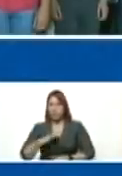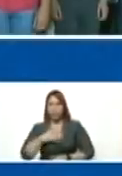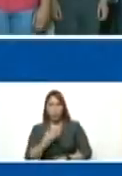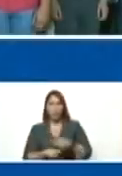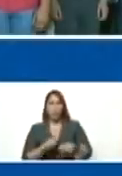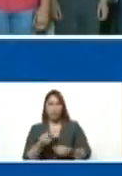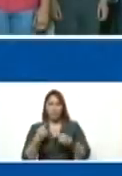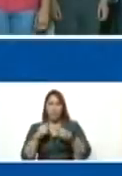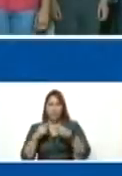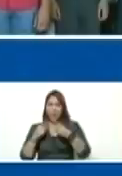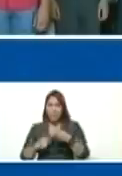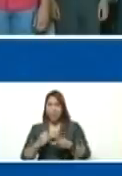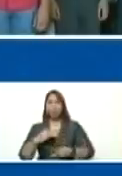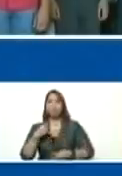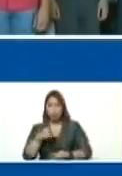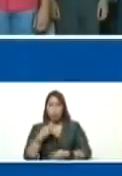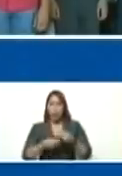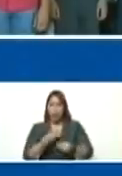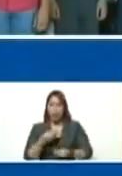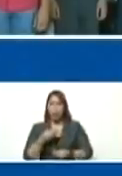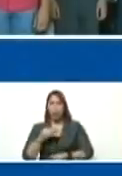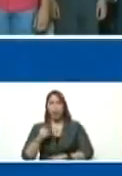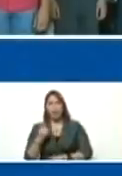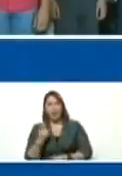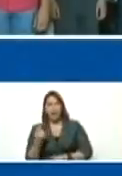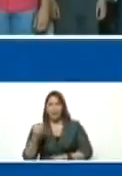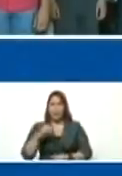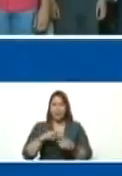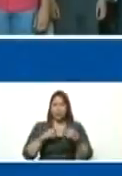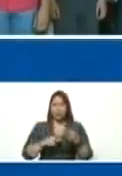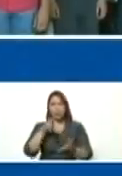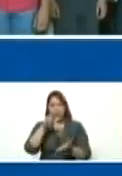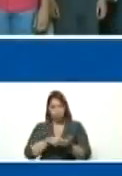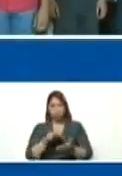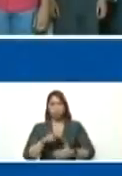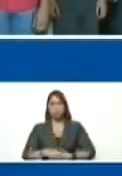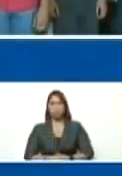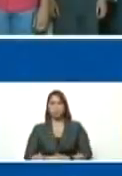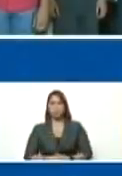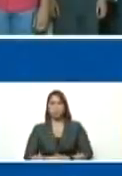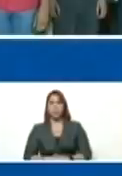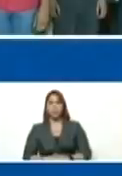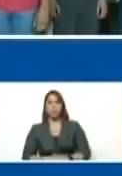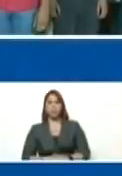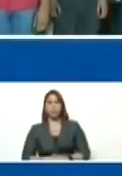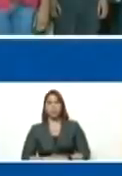esto y esto? Hazlo. Presidente, ¿hace falta un recurso para esto? Aprobado.